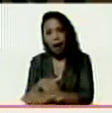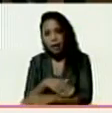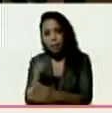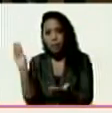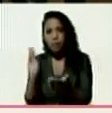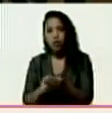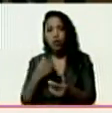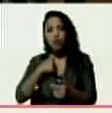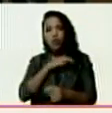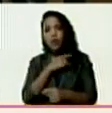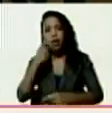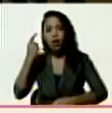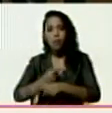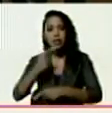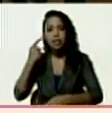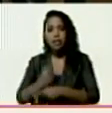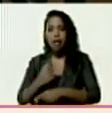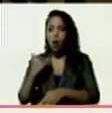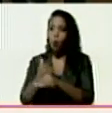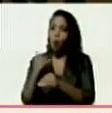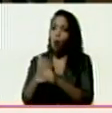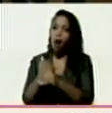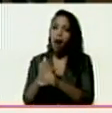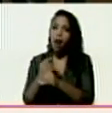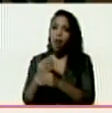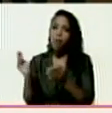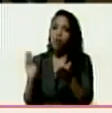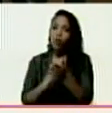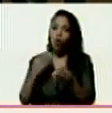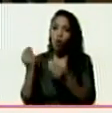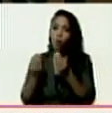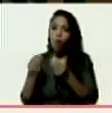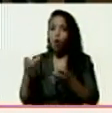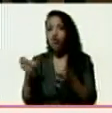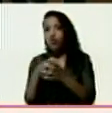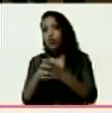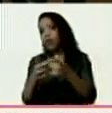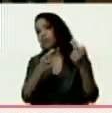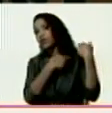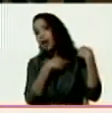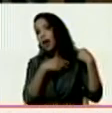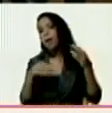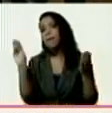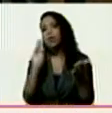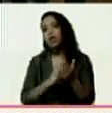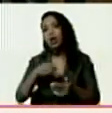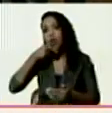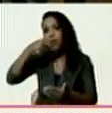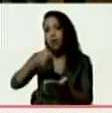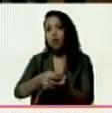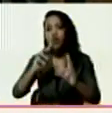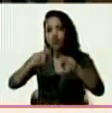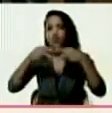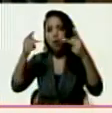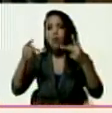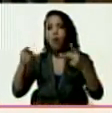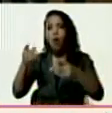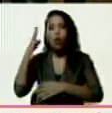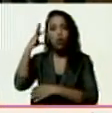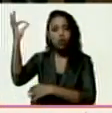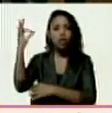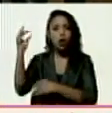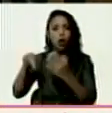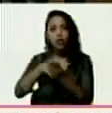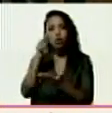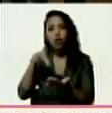de nuestras competencias allí como Parlamento, que es la designación y el nombramiento de un nuevo Consejo Nacional